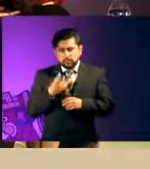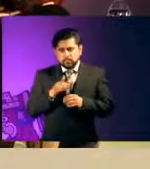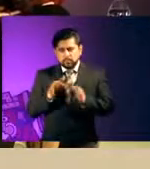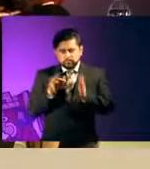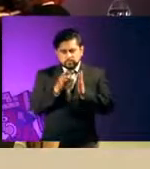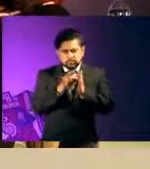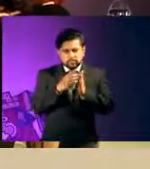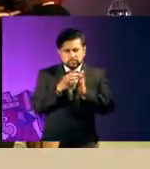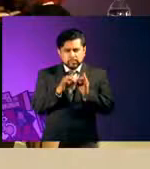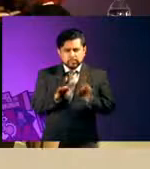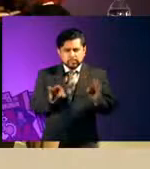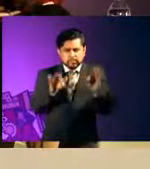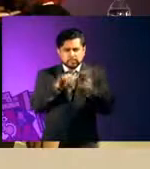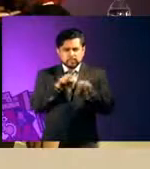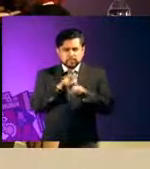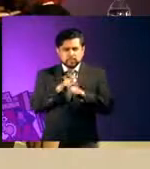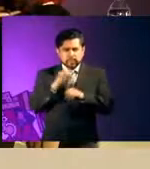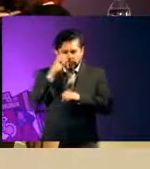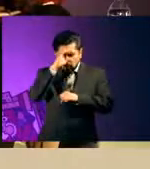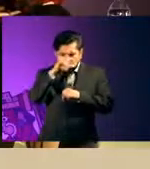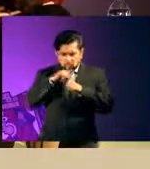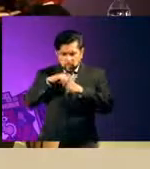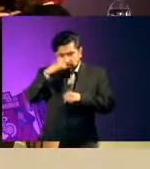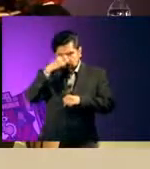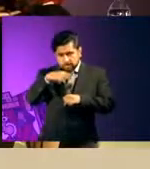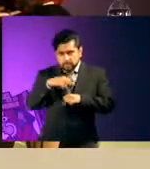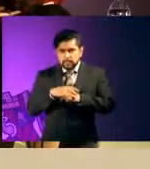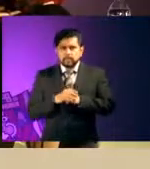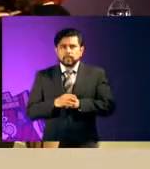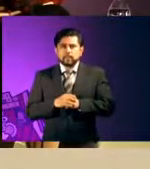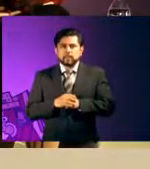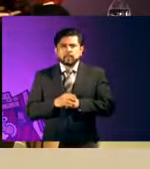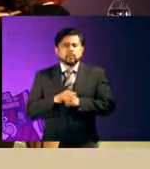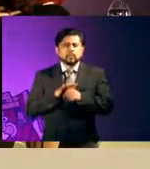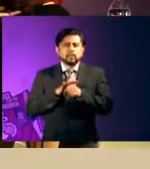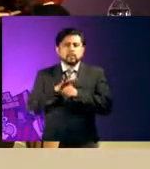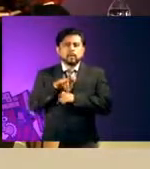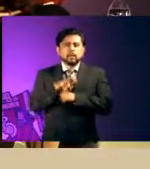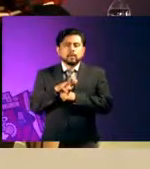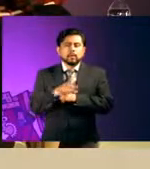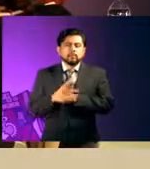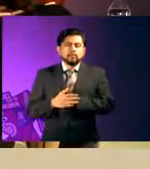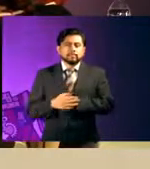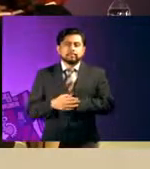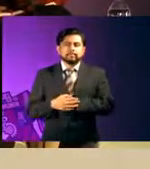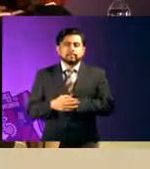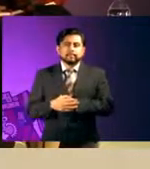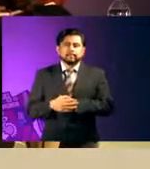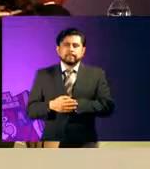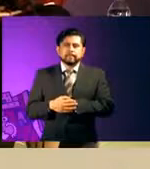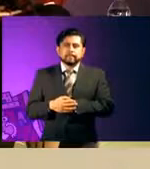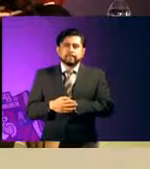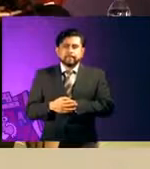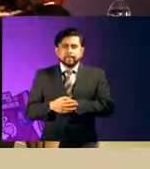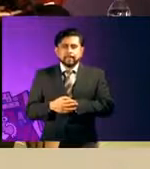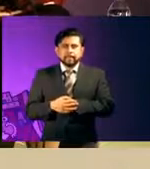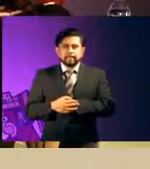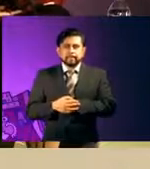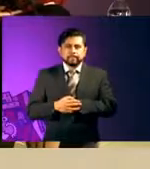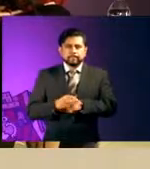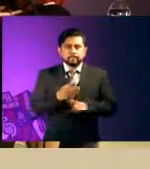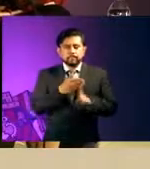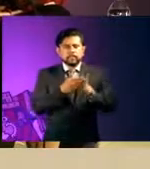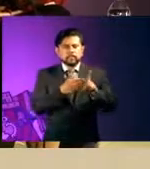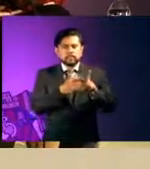de la cultura mexicana que es que frente a el declive de la figura